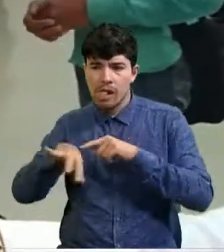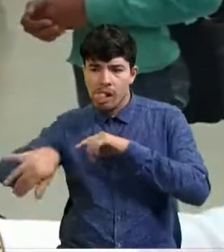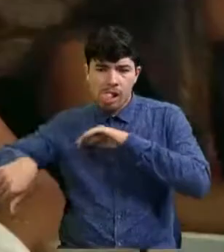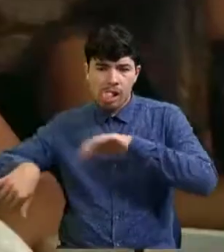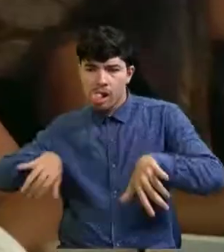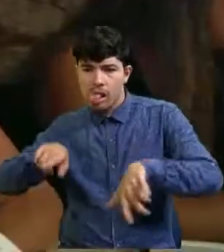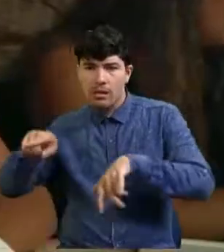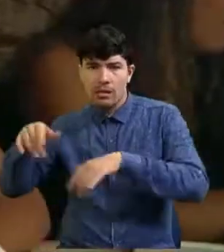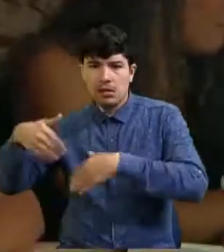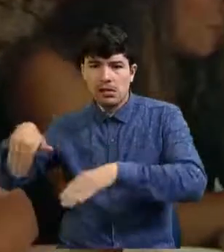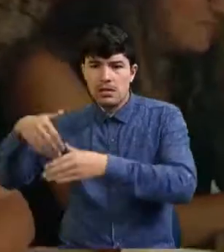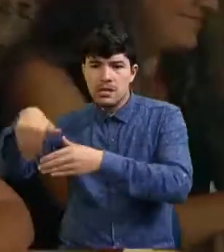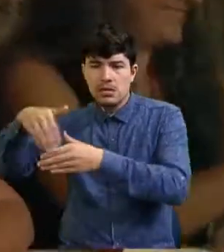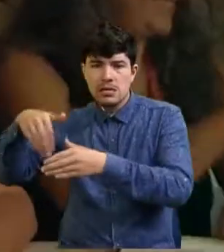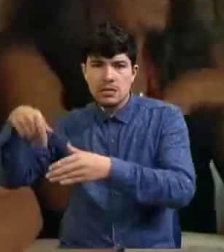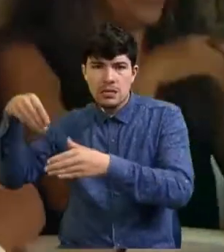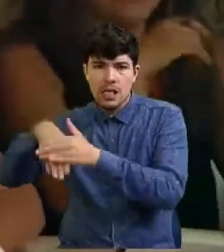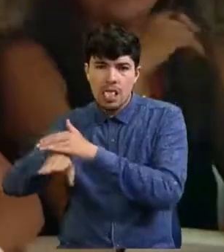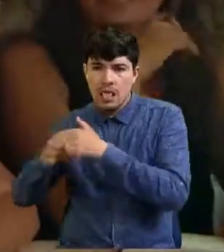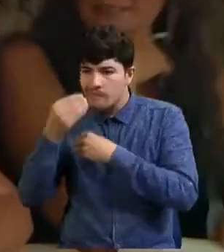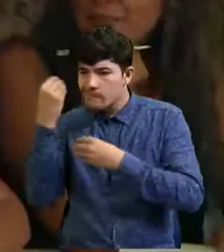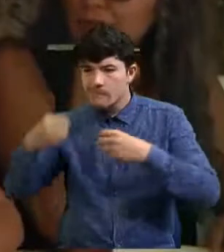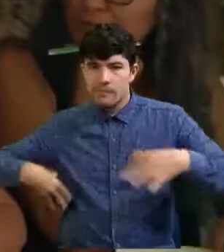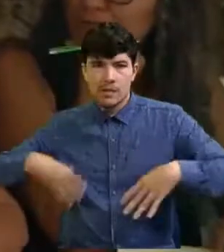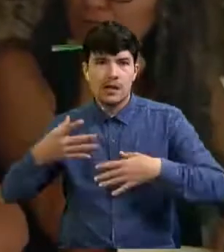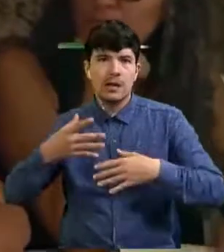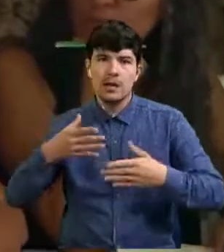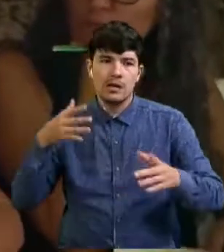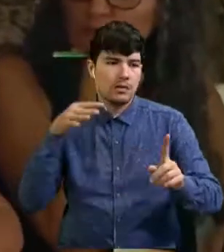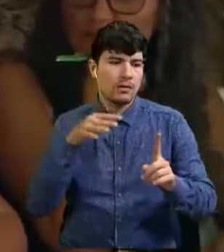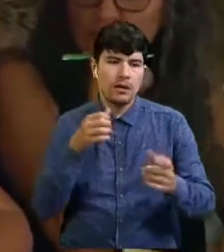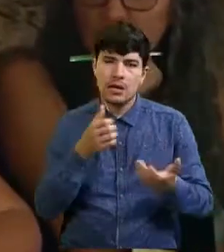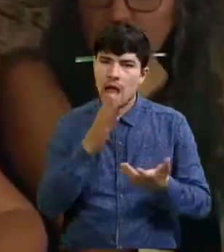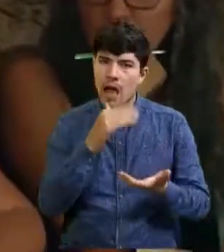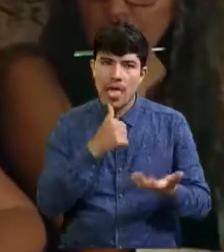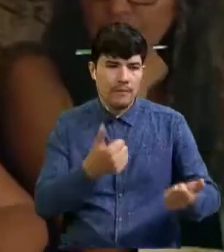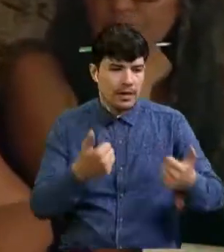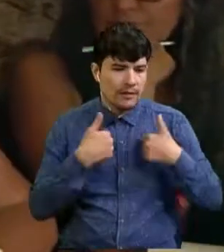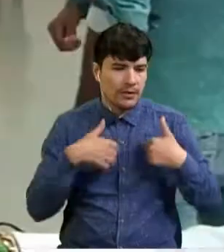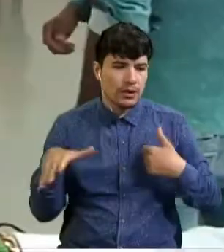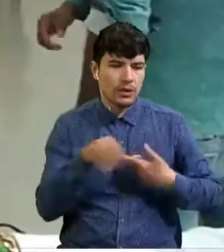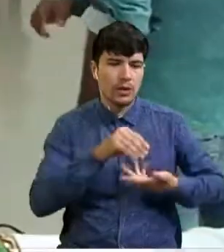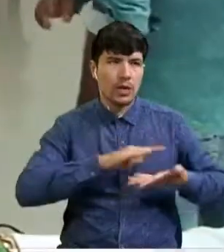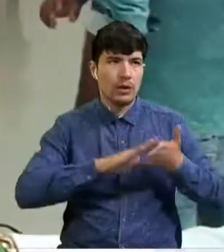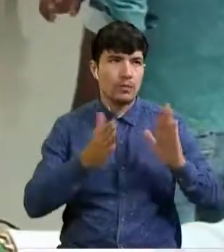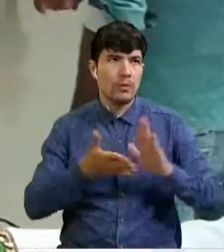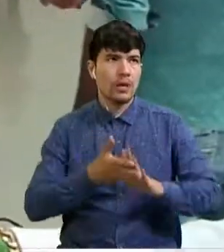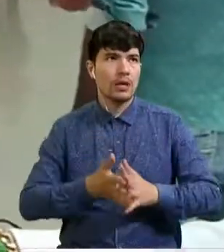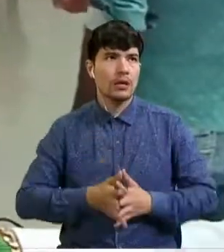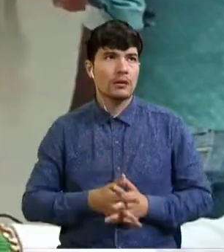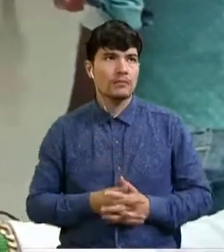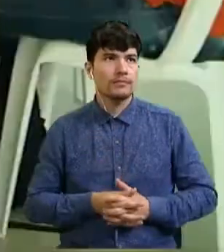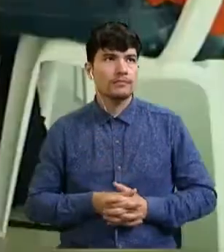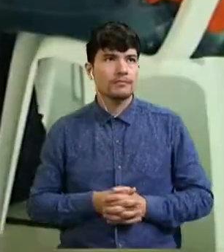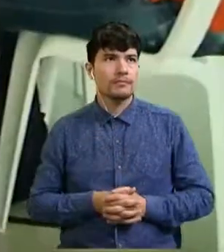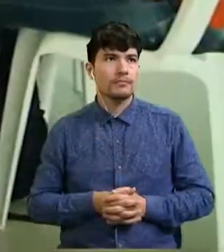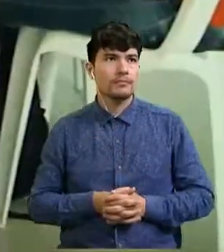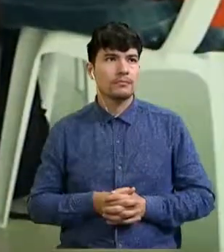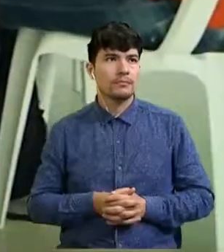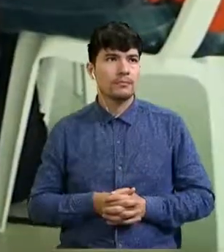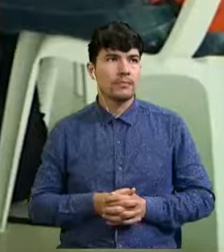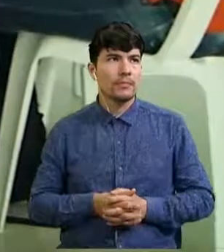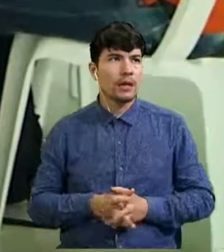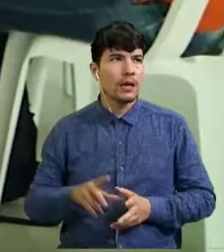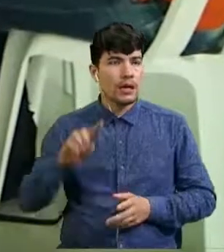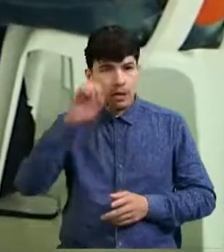en algunos huecos y no llega a las comunidades eso lo que estamos planteando de que nos dejen administrar a nosotros directamente nuestros propios recursos la